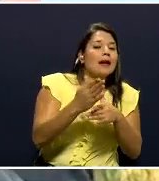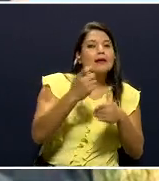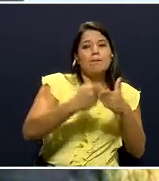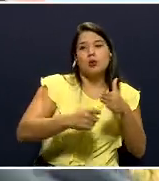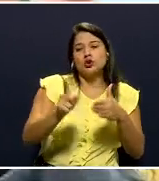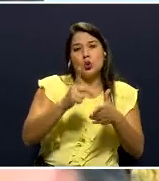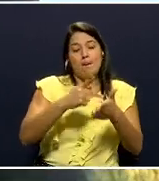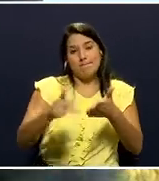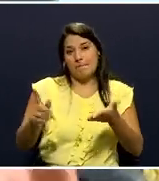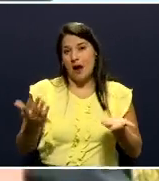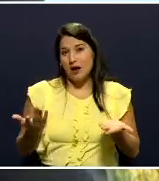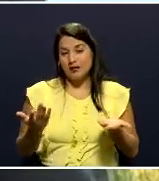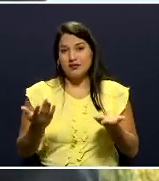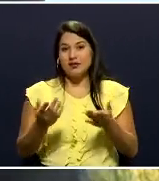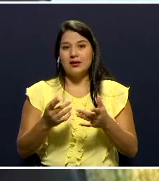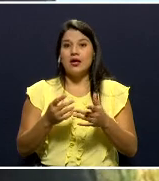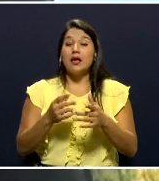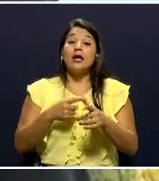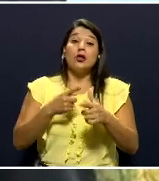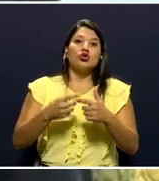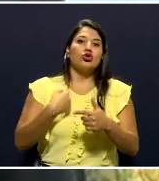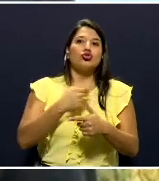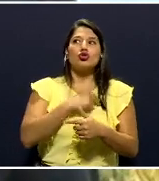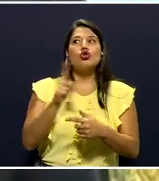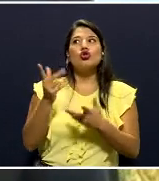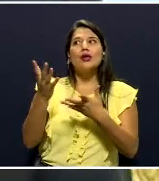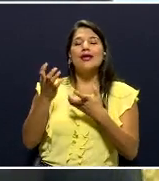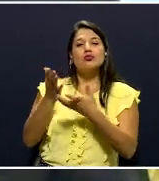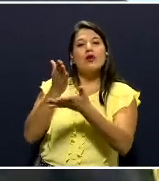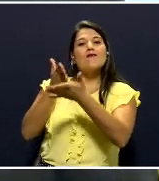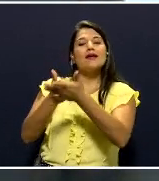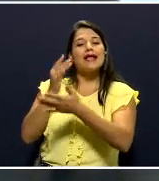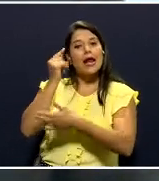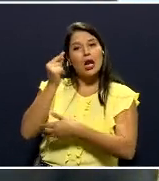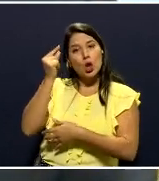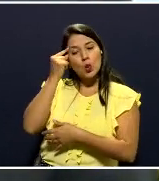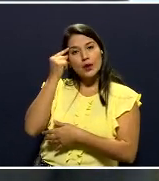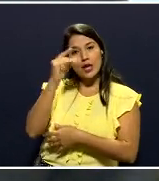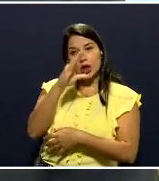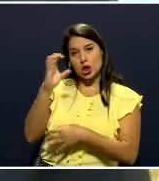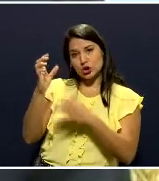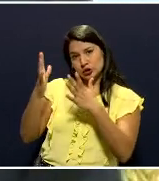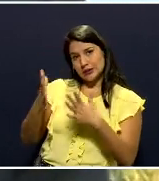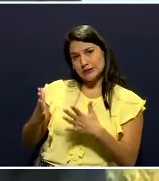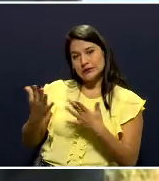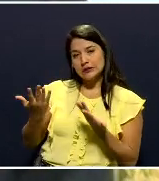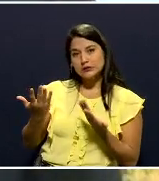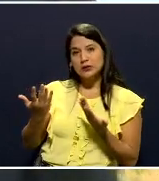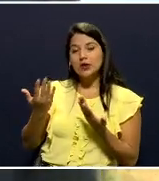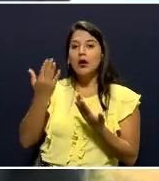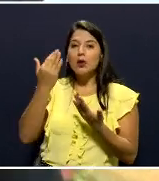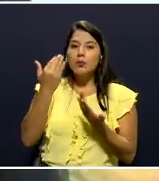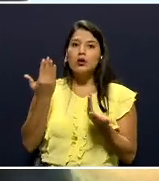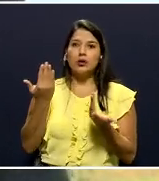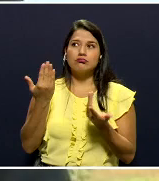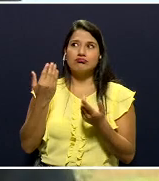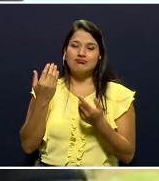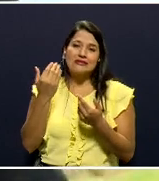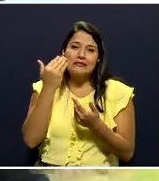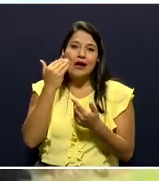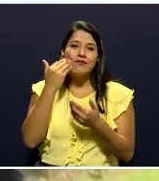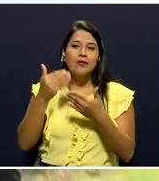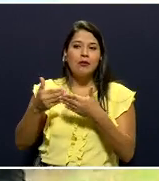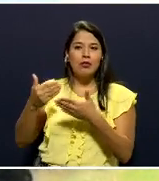empresas sin generarle un hueco fiscal al Estado costarricense que viene obviamente una situación fiscal difícil